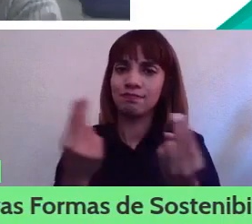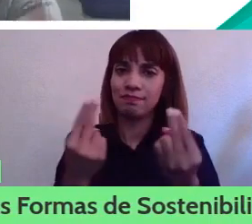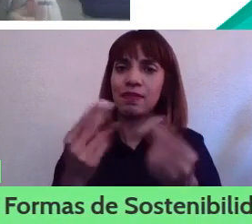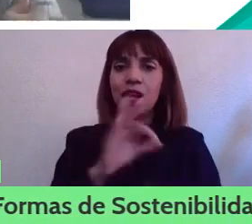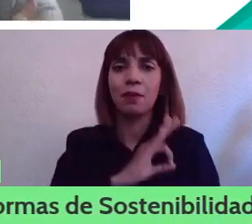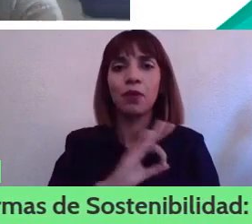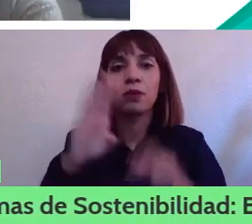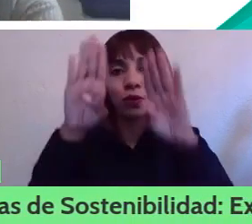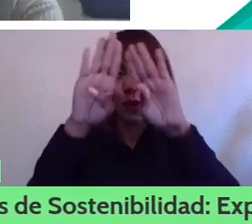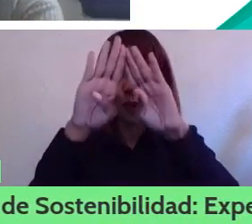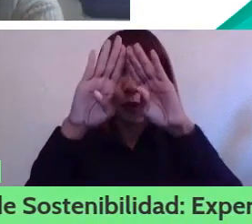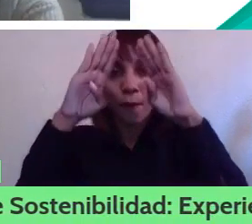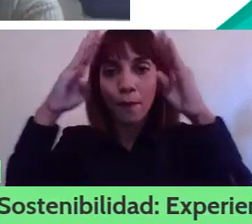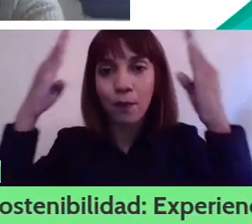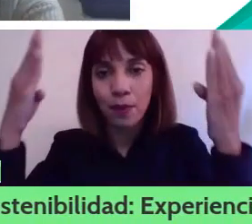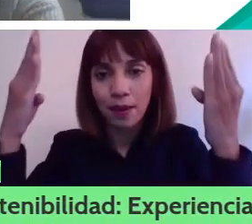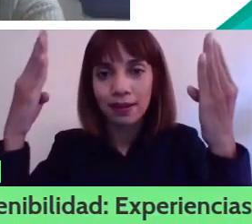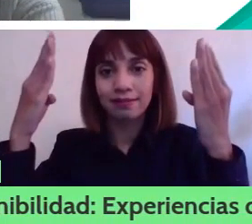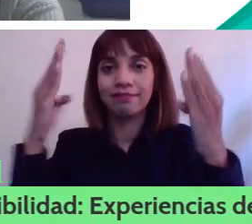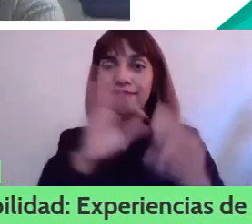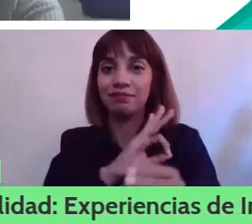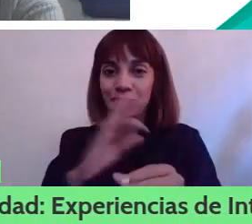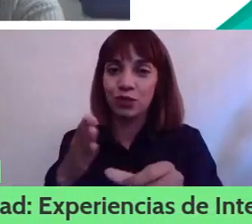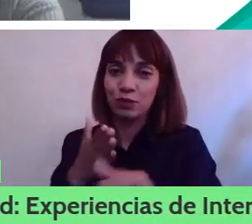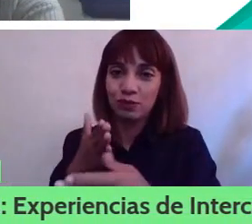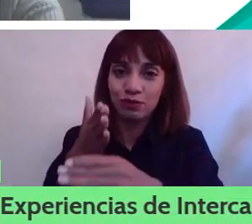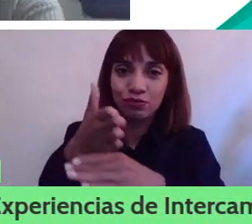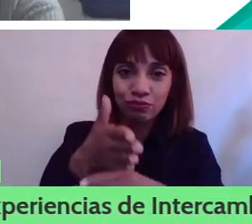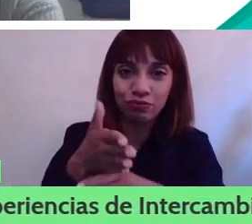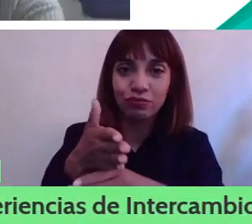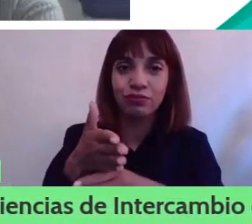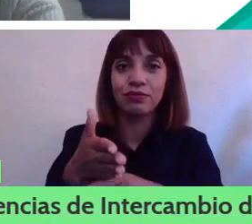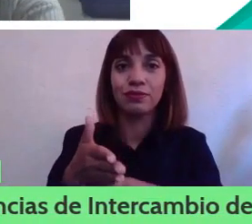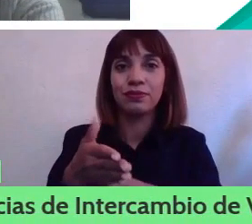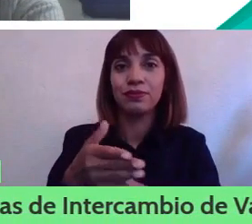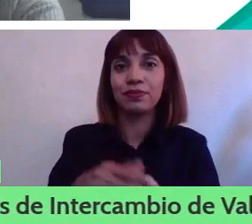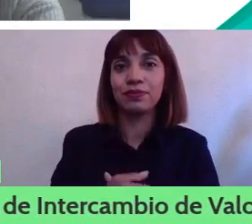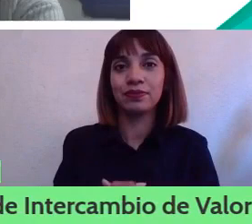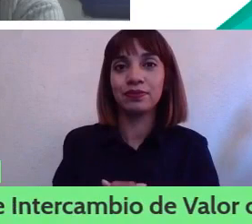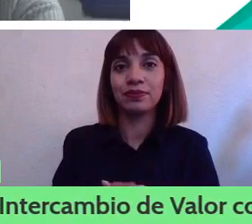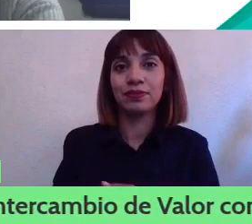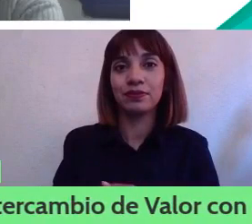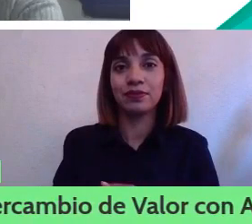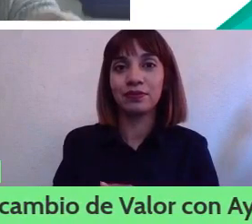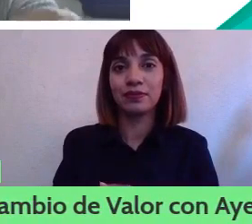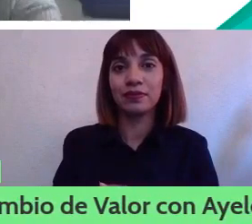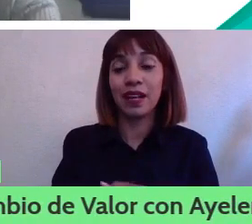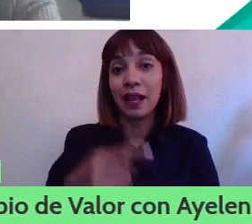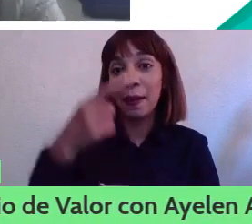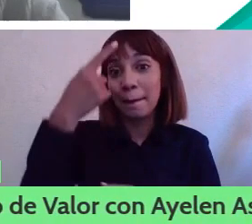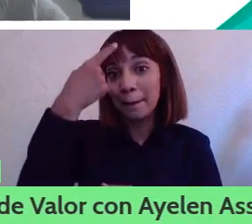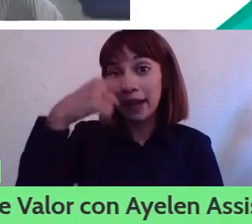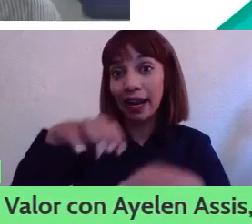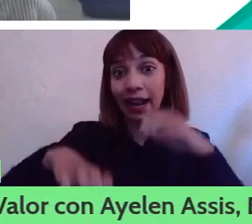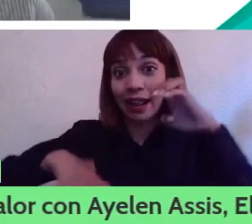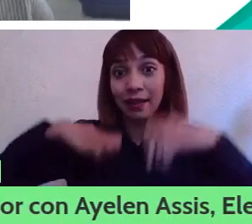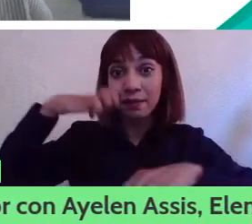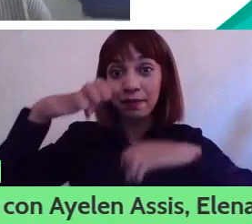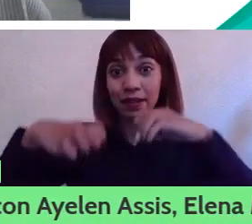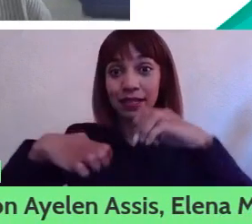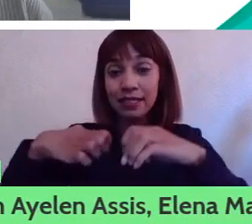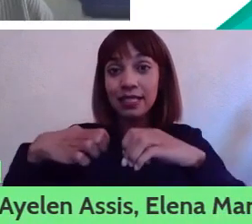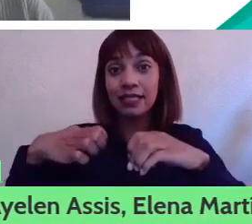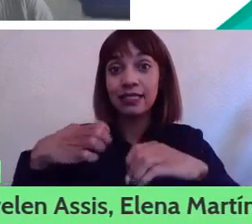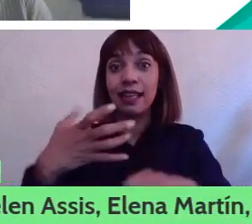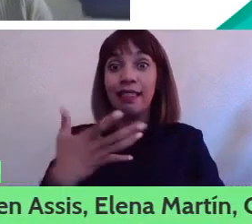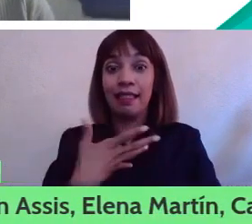de tener métodos, procesos y procedimientos de empresas para poder buscar lo que dijo